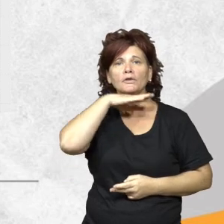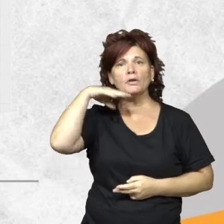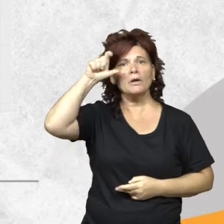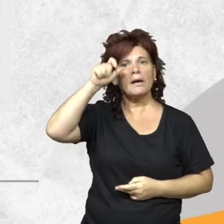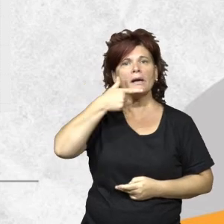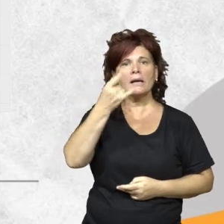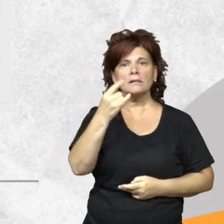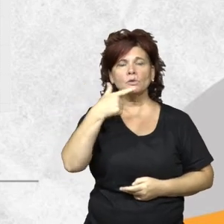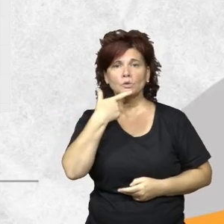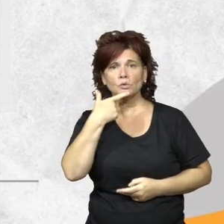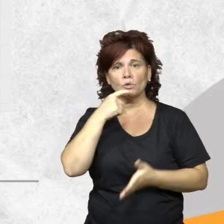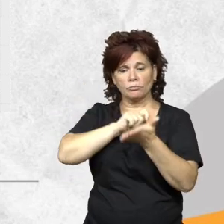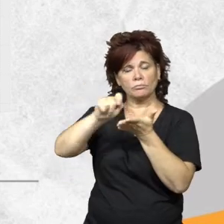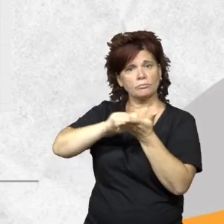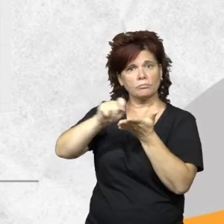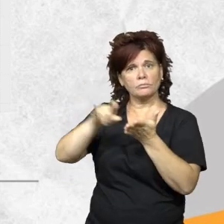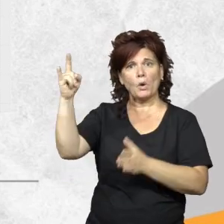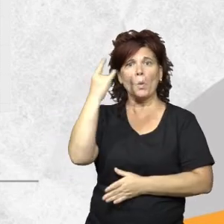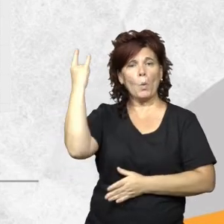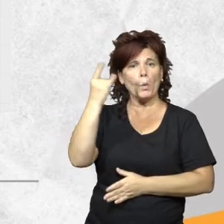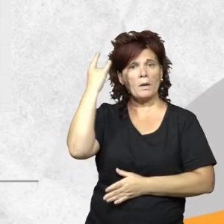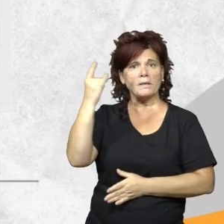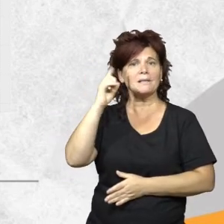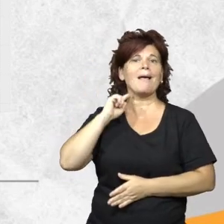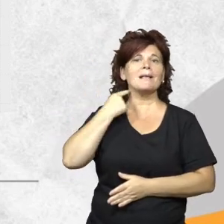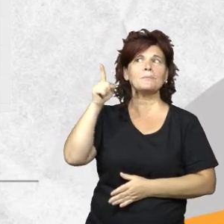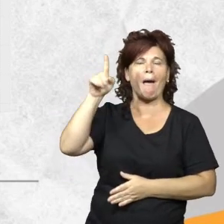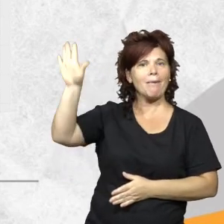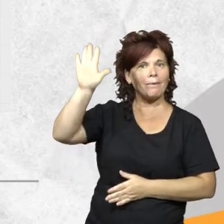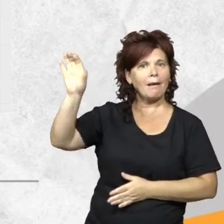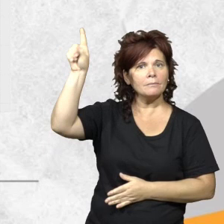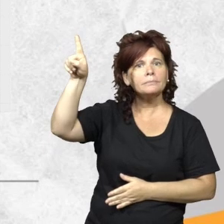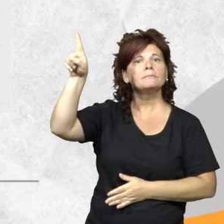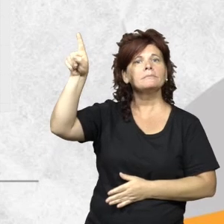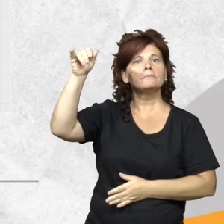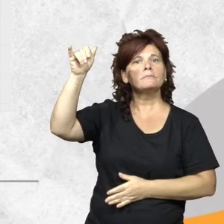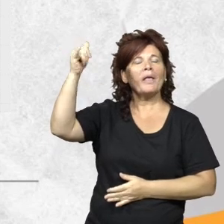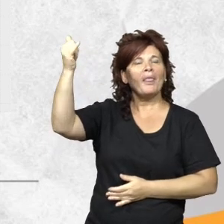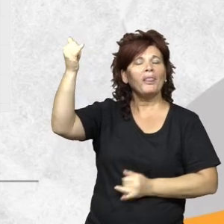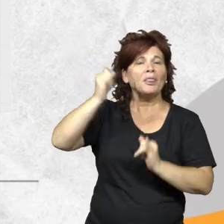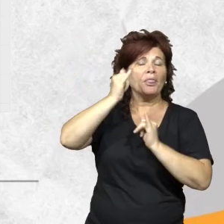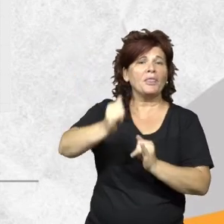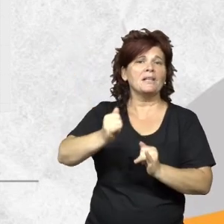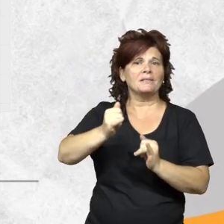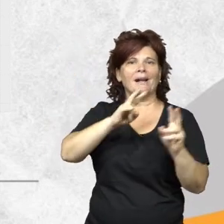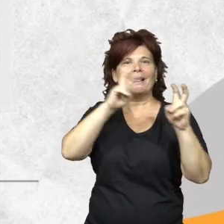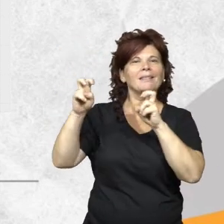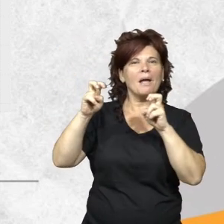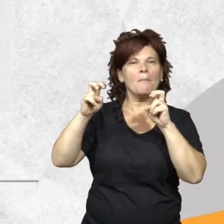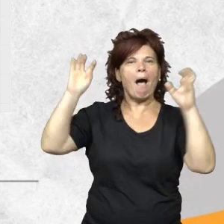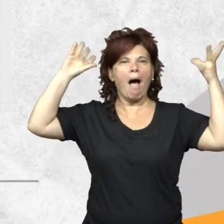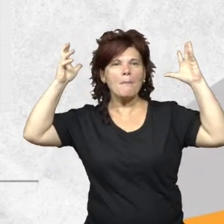jurista de la Universidad de Sevilla en España, dice que en materia de licencias no existen derechos